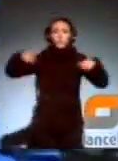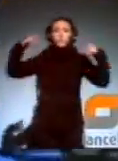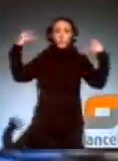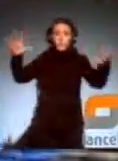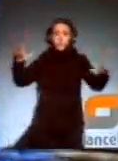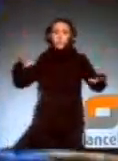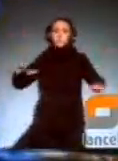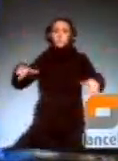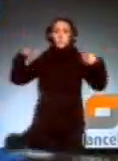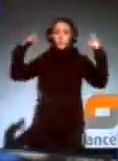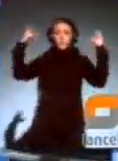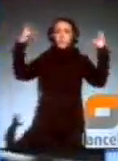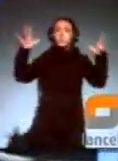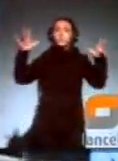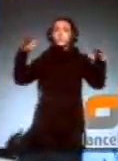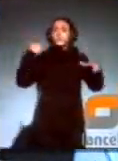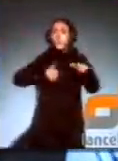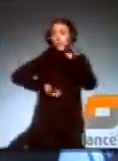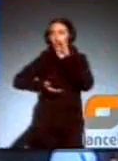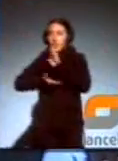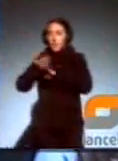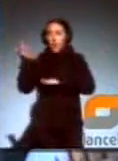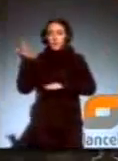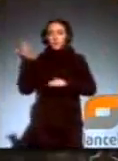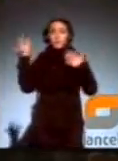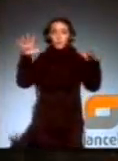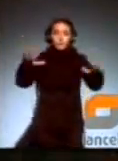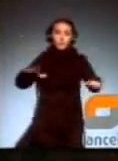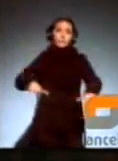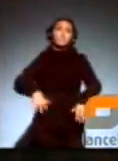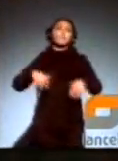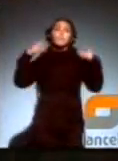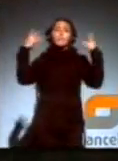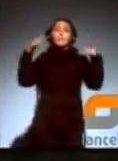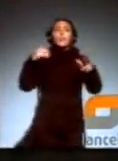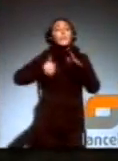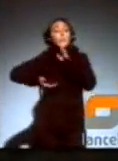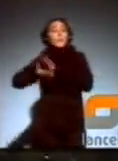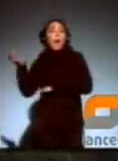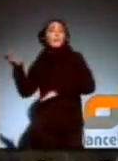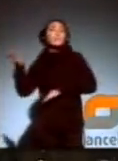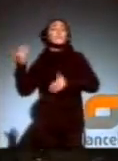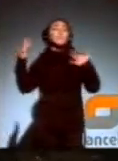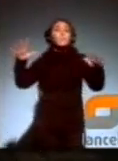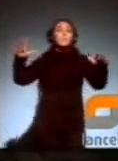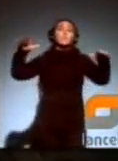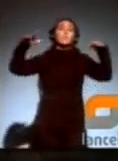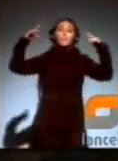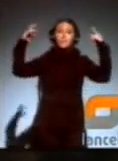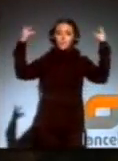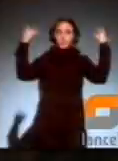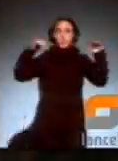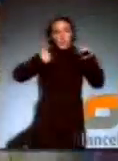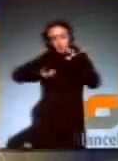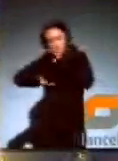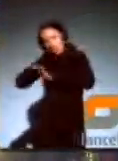Tengo los pelos. No me voy, no me voy. No se les oye. Hasta que no te van. No se van. No se